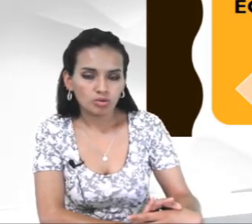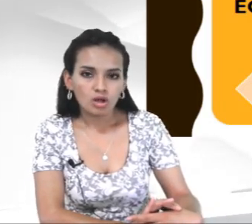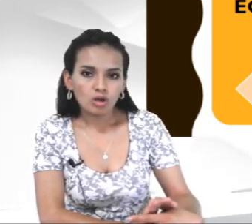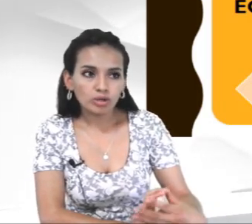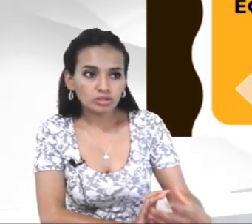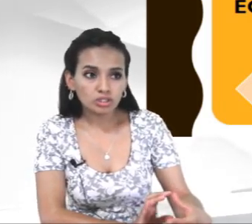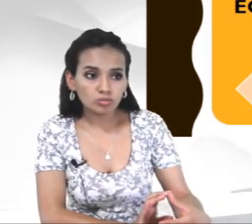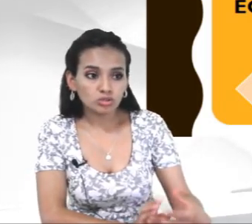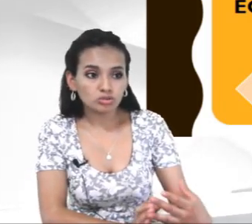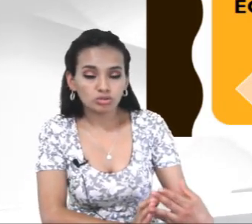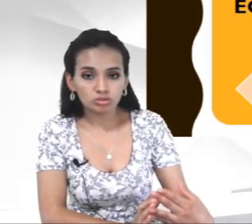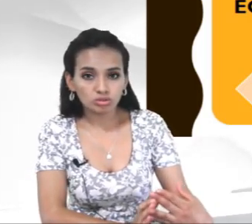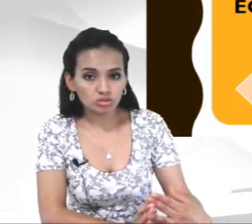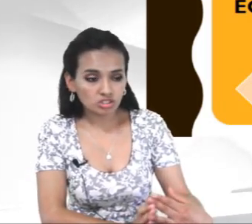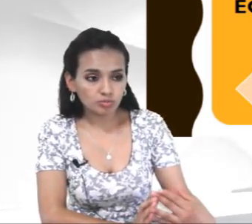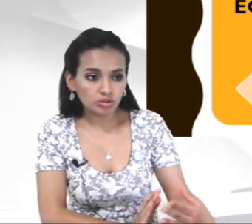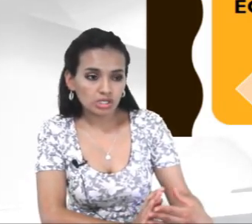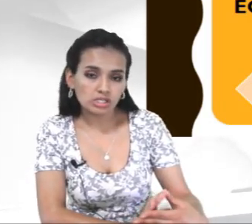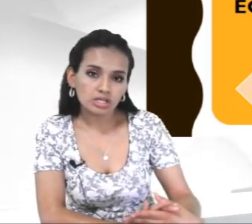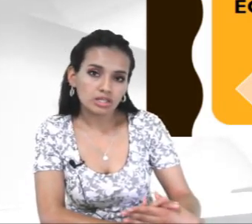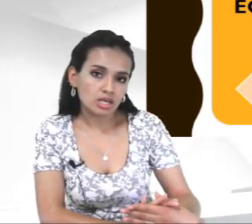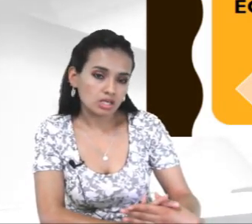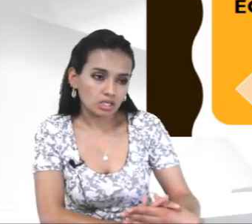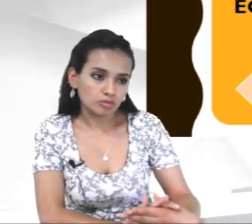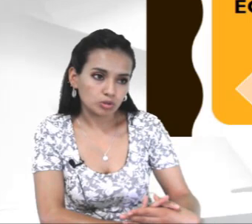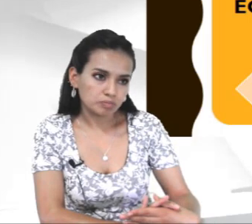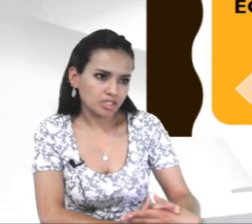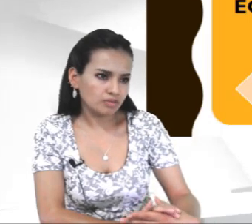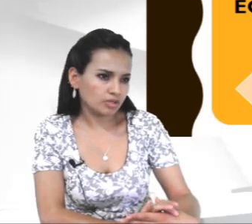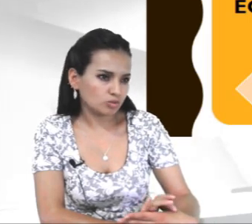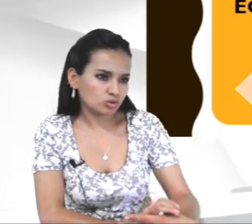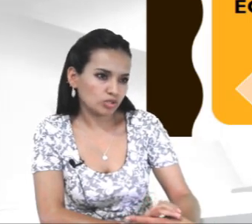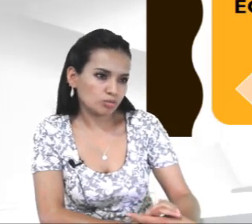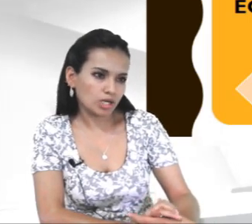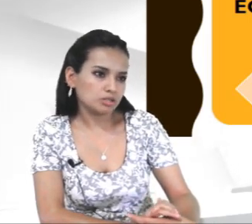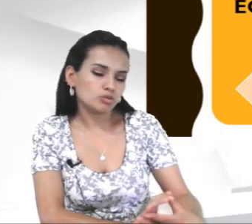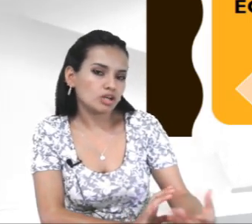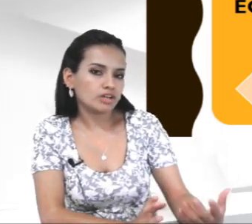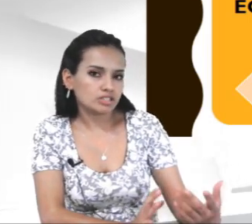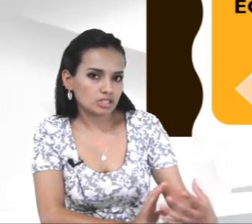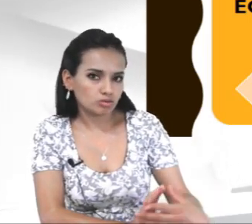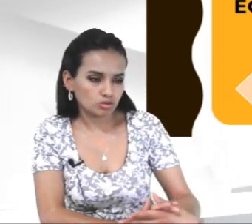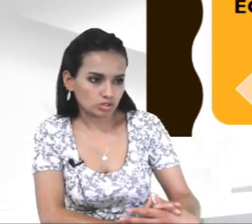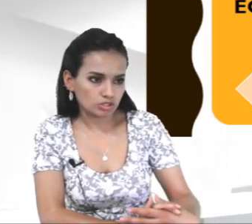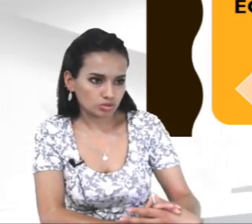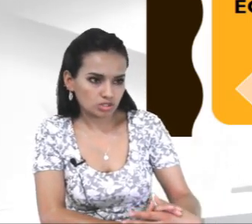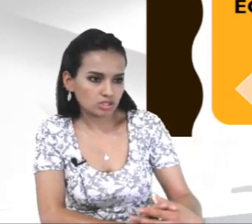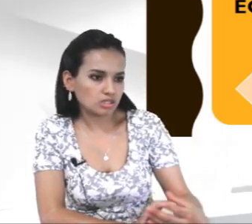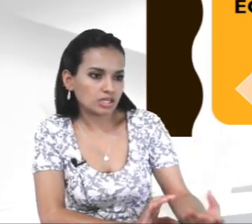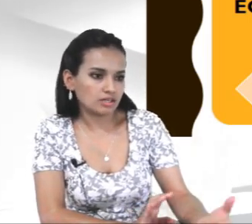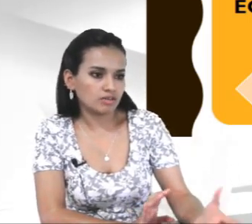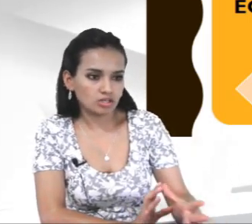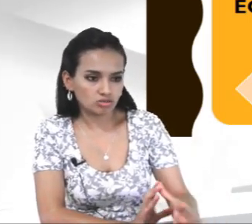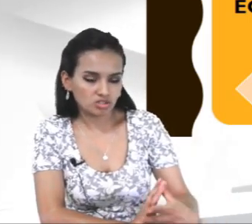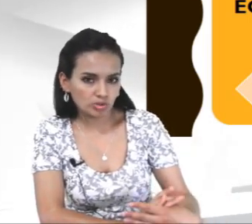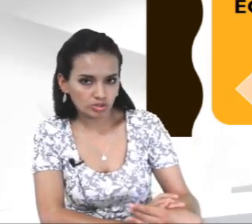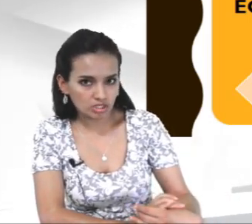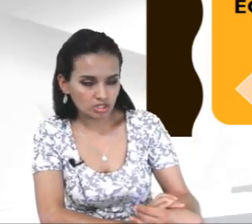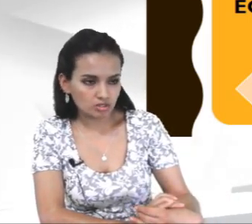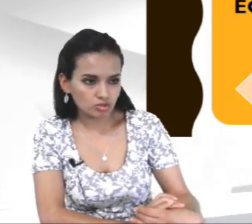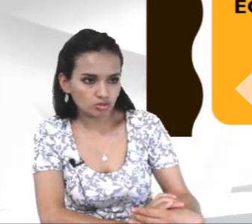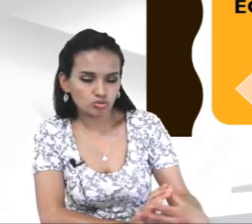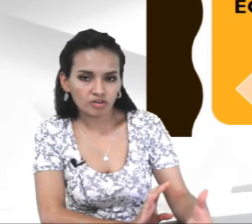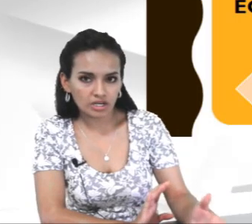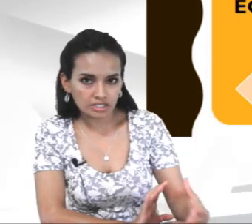esto luego tenemos otro concepto que es el de equilibrio y vemos una imagen de una balanza con dos libros que tendrá que ver el concepto